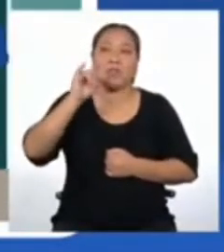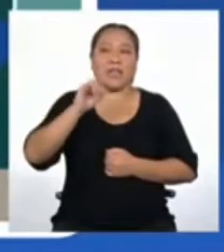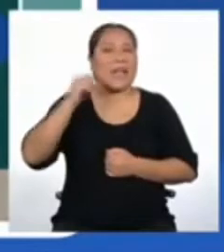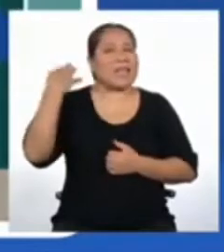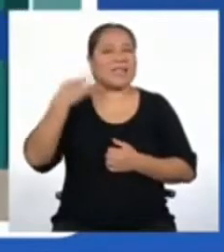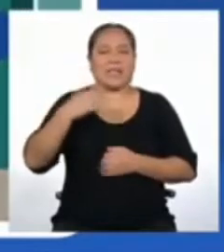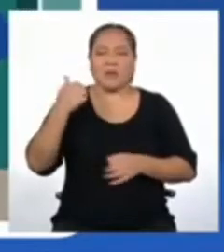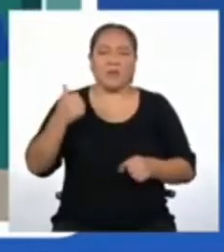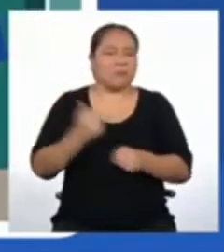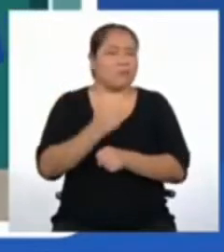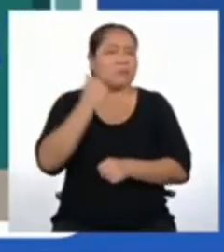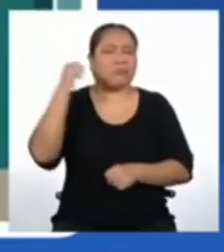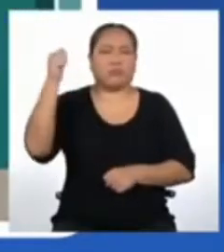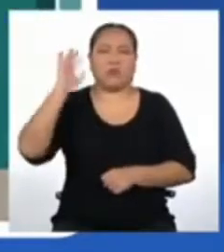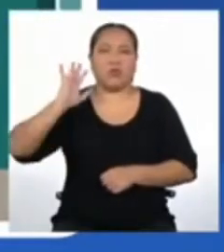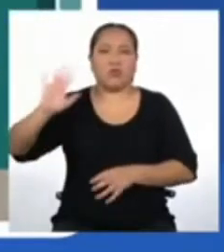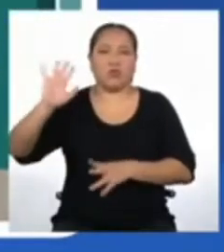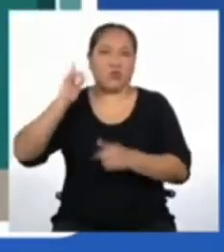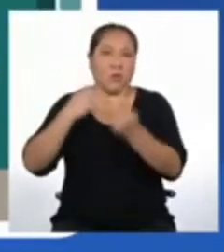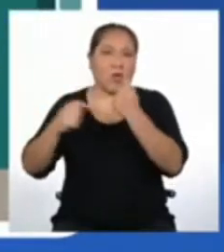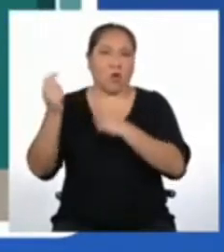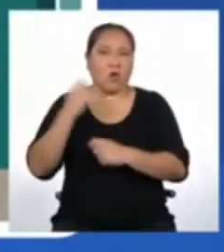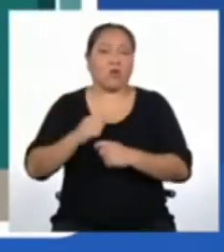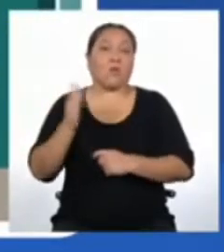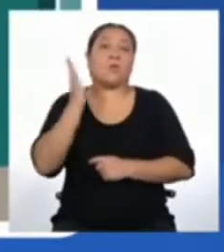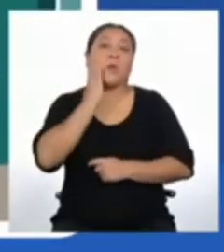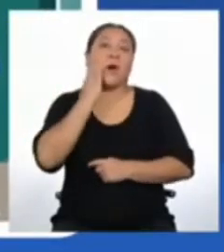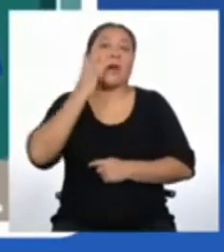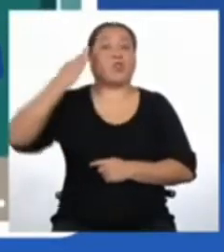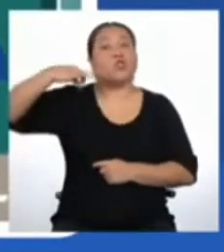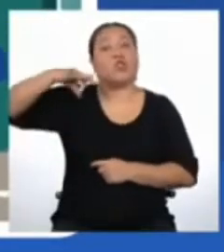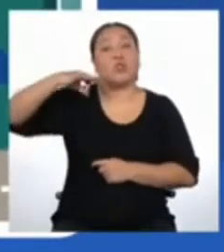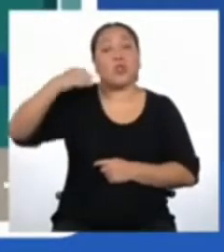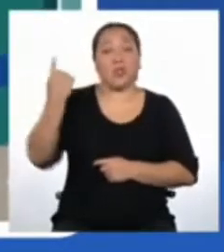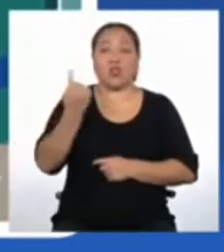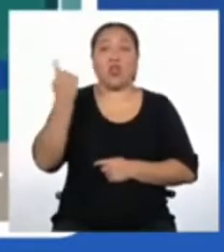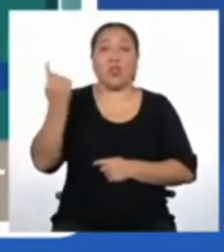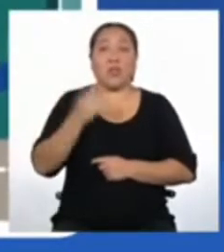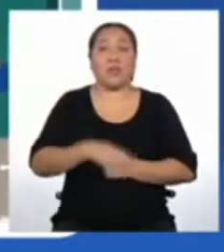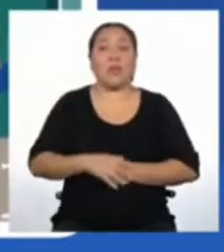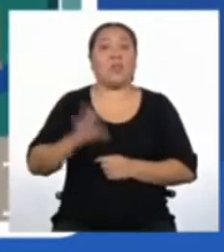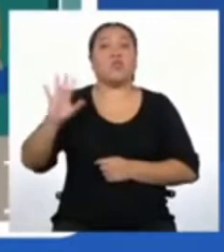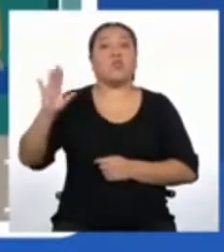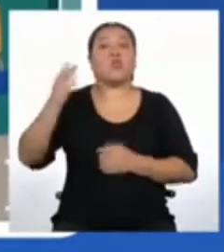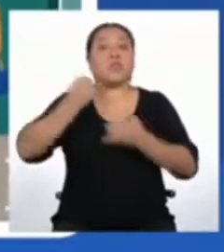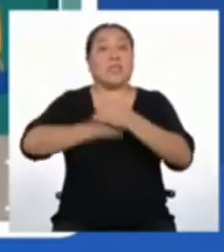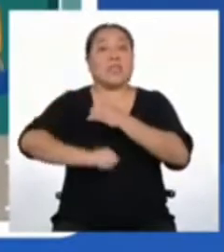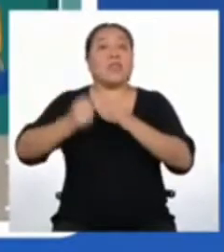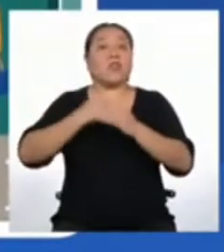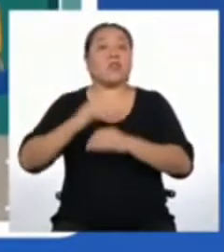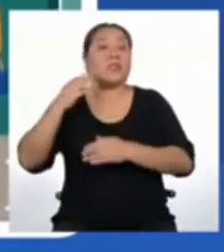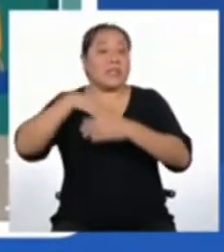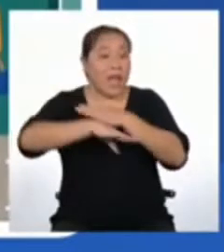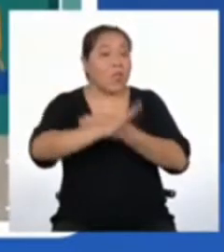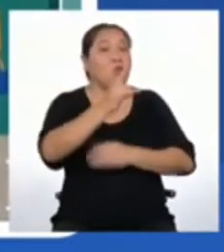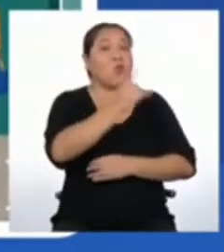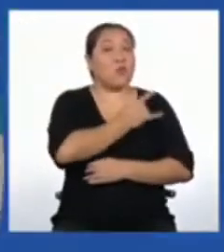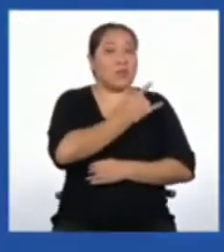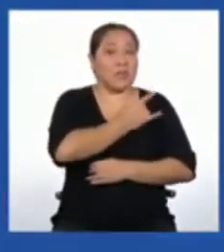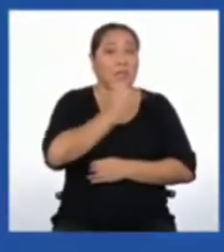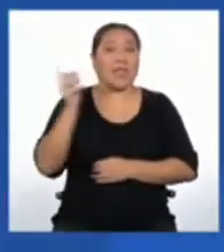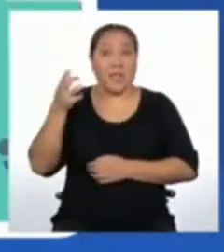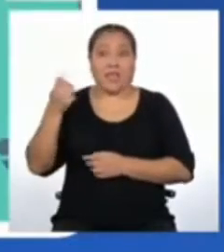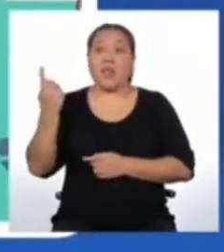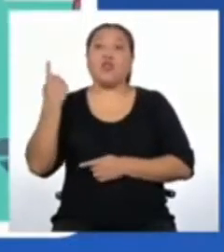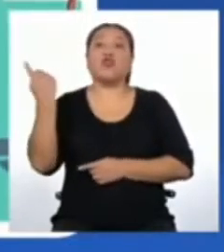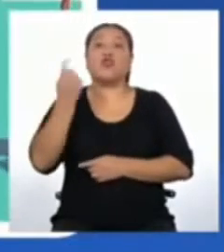logrado triunfar en los negocios por su cuenta. Es madre soltera y tiene un par de hijos en la universidad y ella los saca adelante. En su tienda